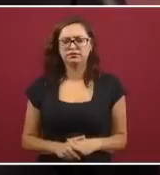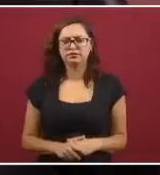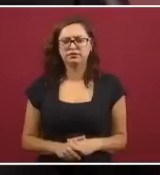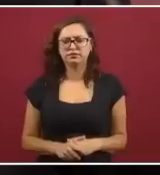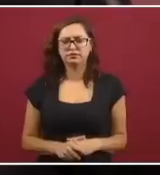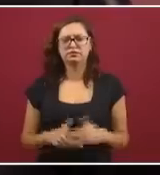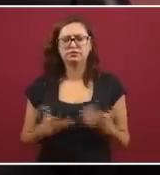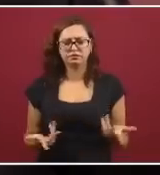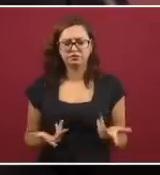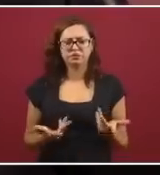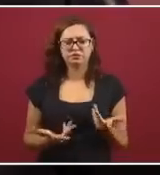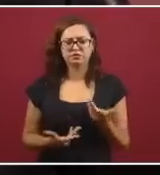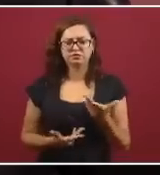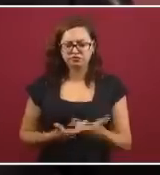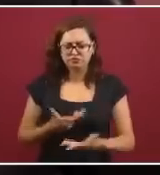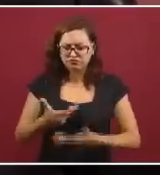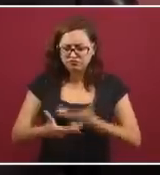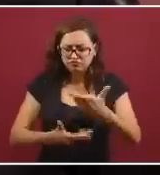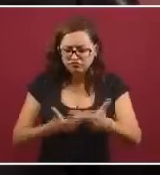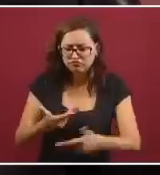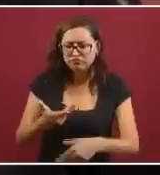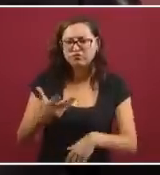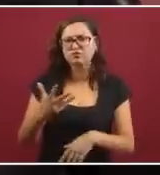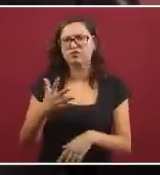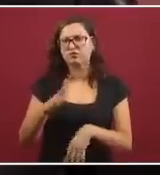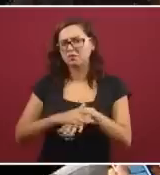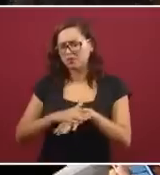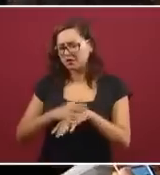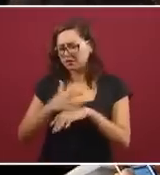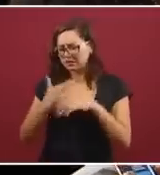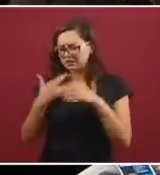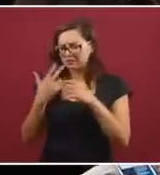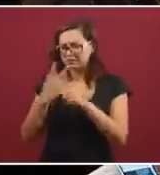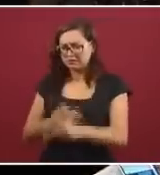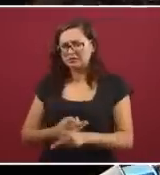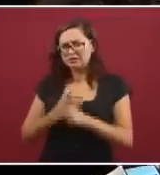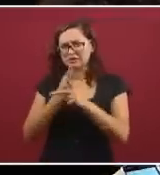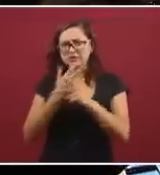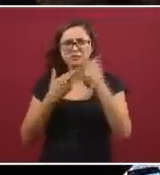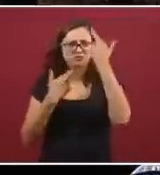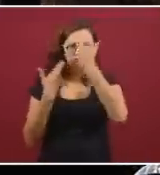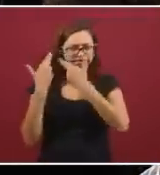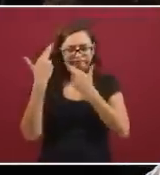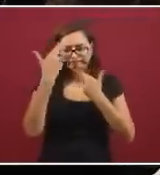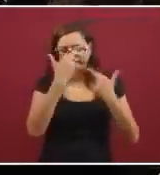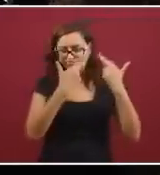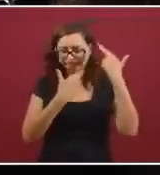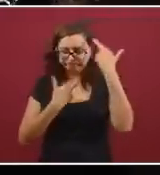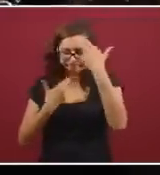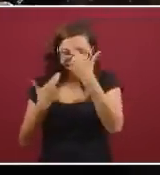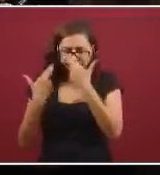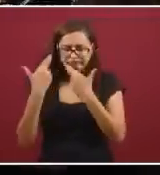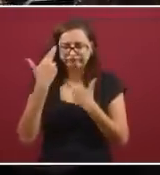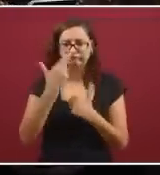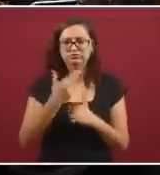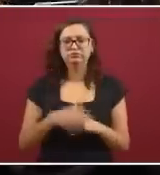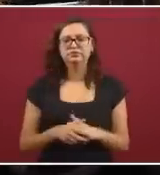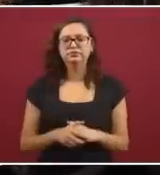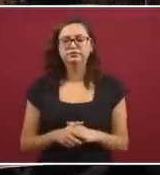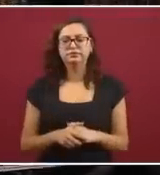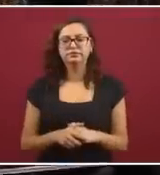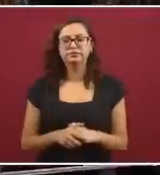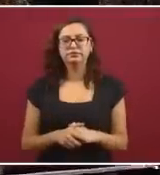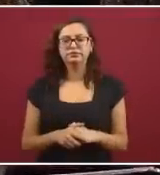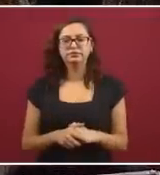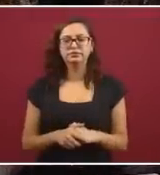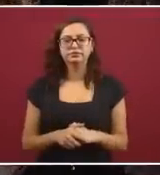realizar el caso bien y contamos además de las